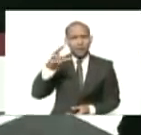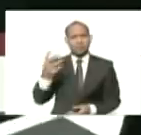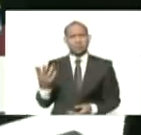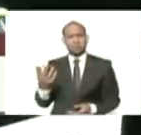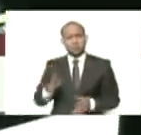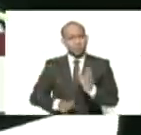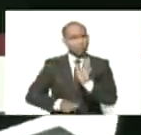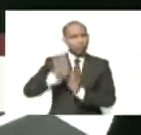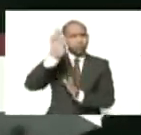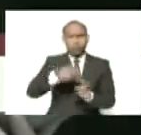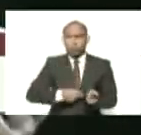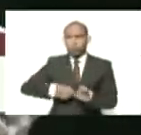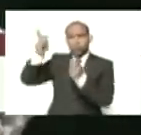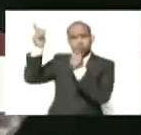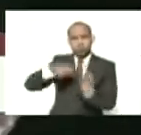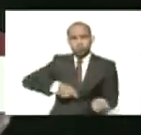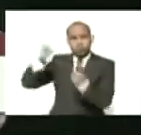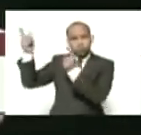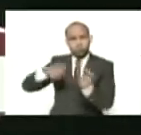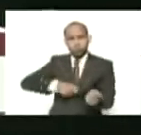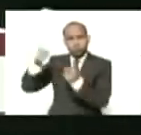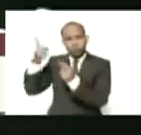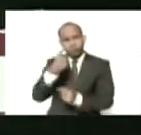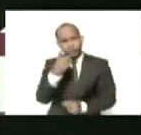próspero exportador.